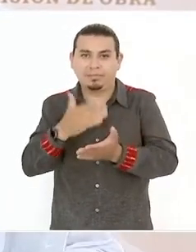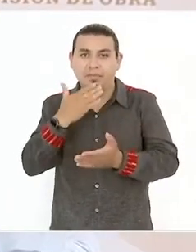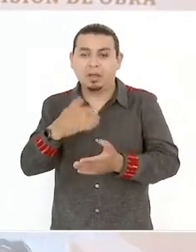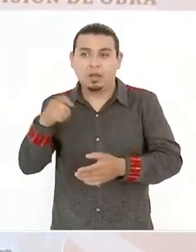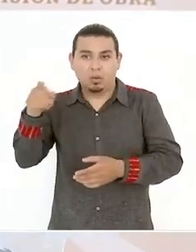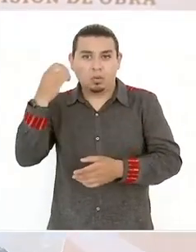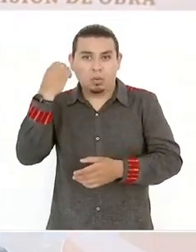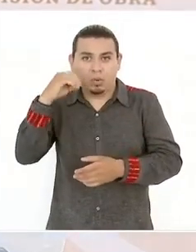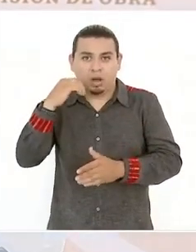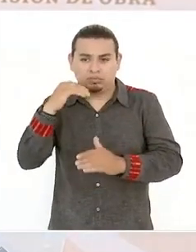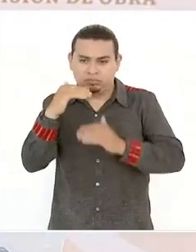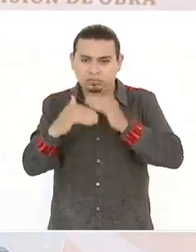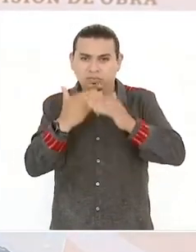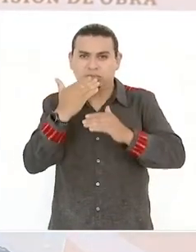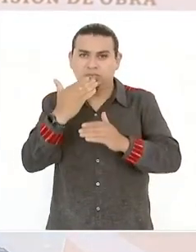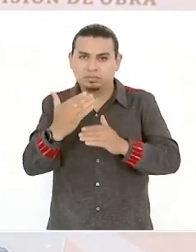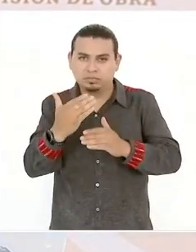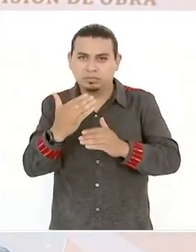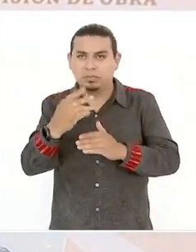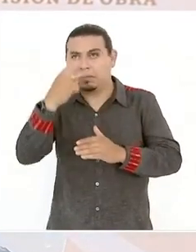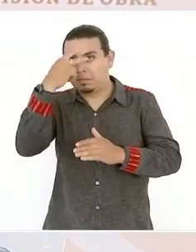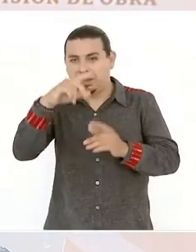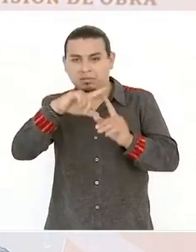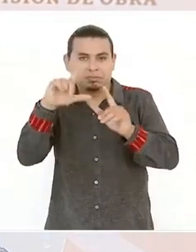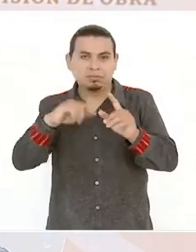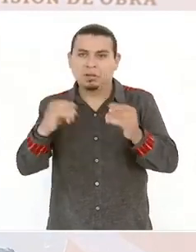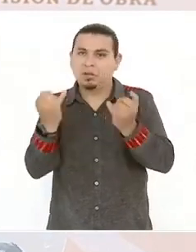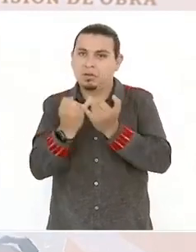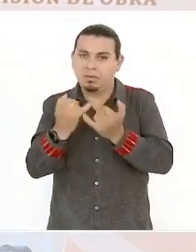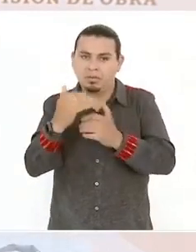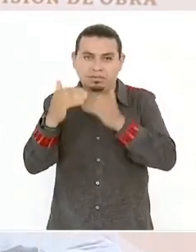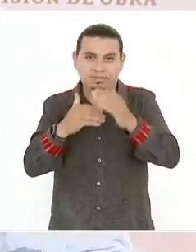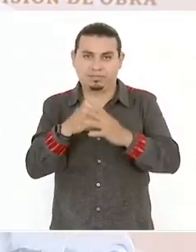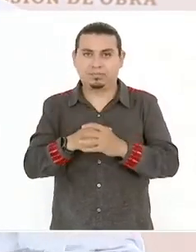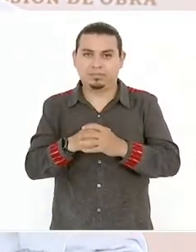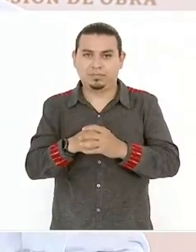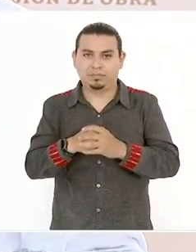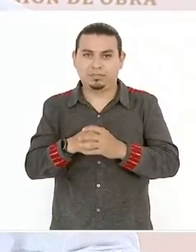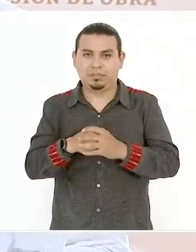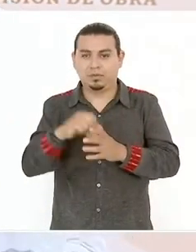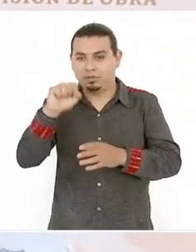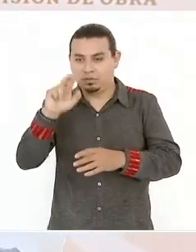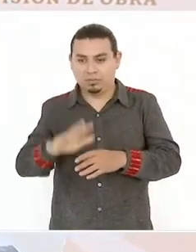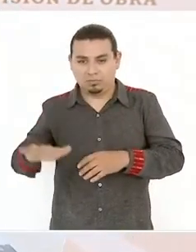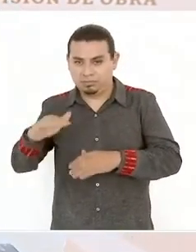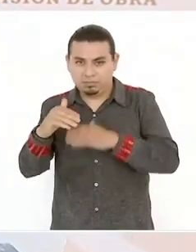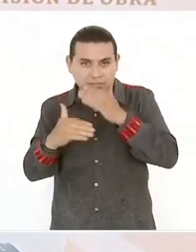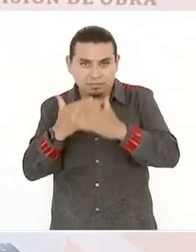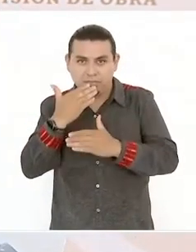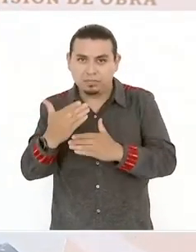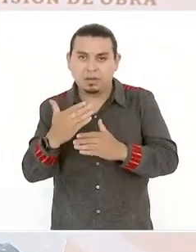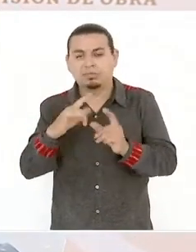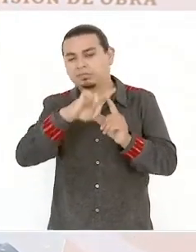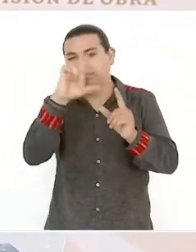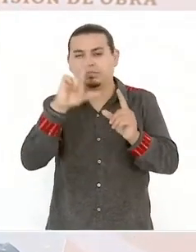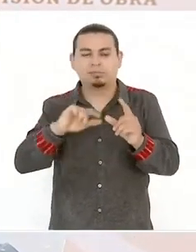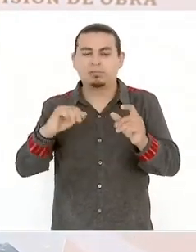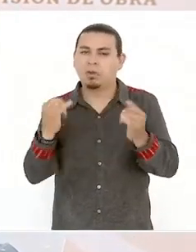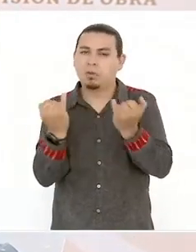Oaxaca, le va bien a México. Que si le va bien al sureste, le va bien a